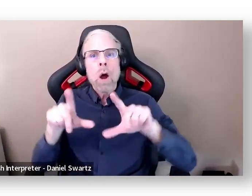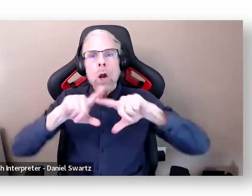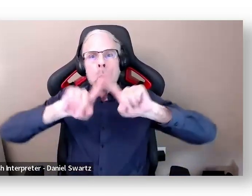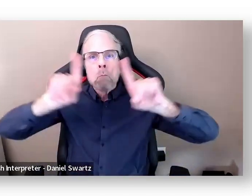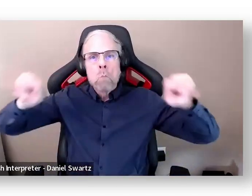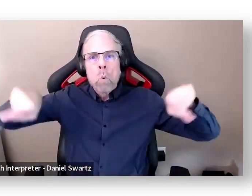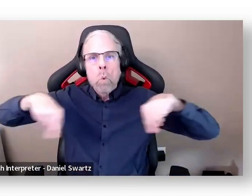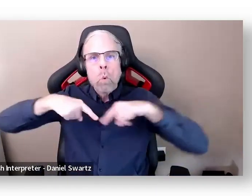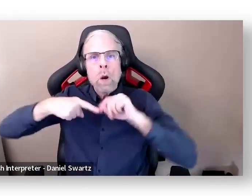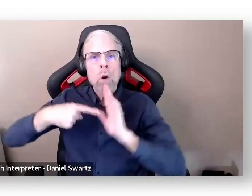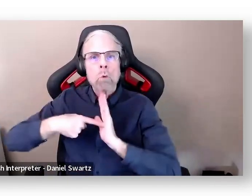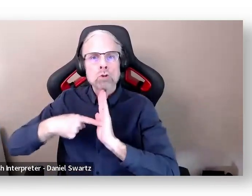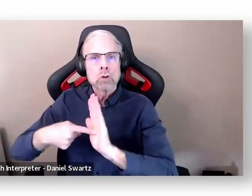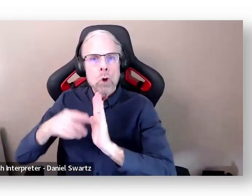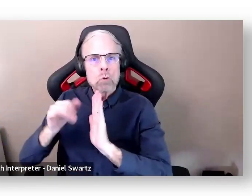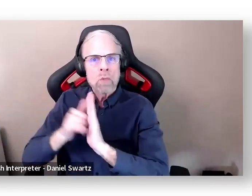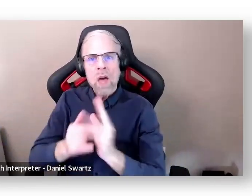bonito,